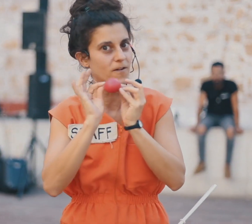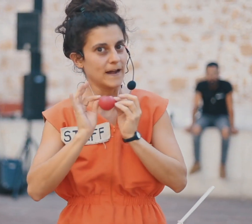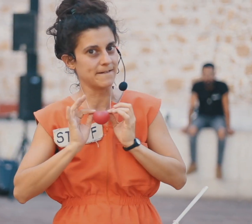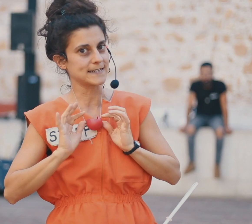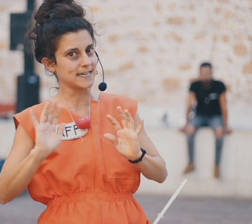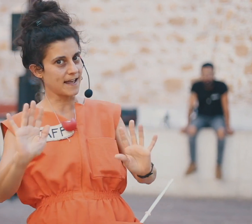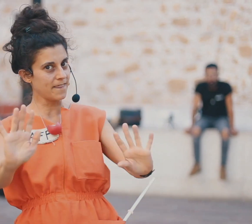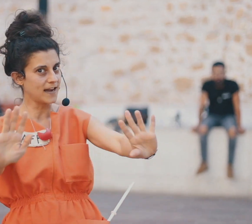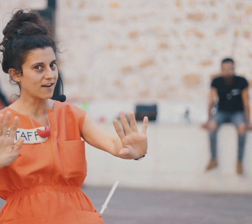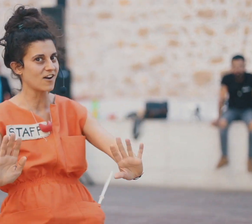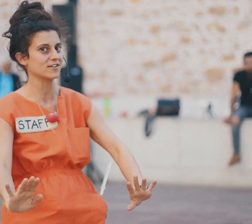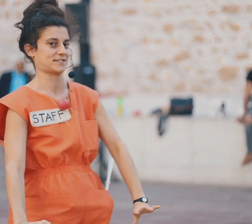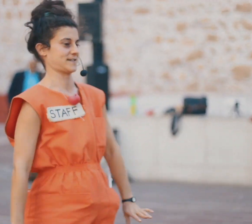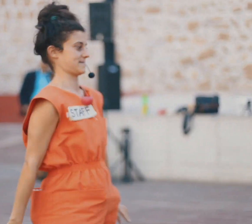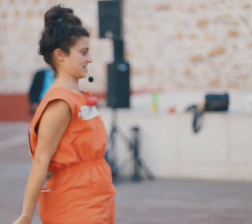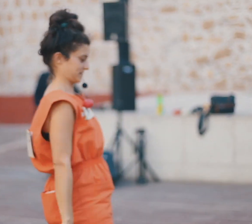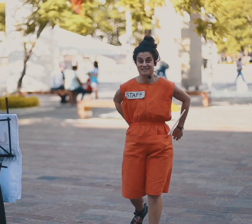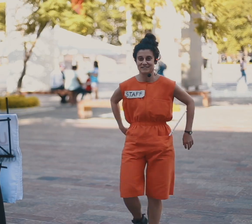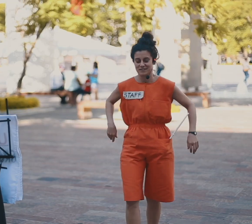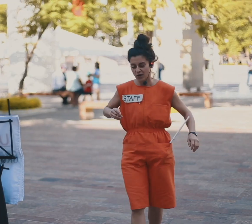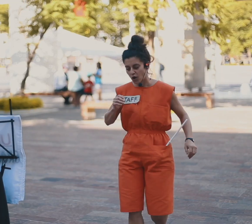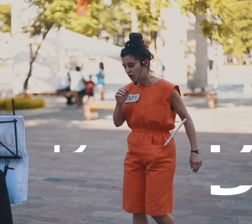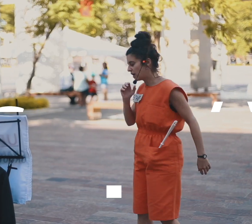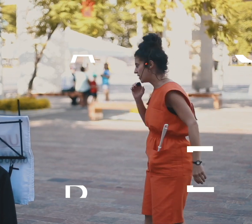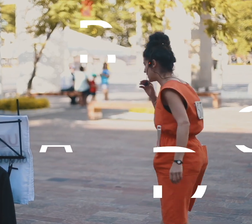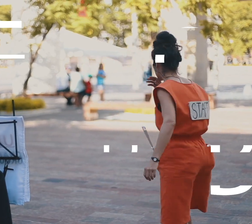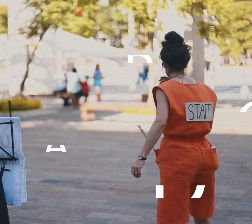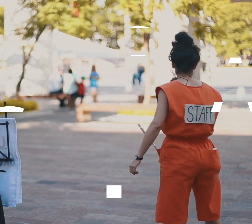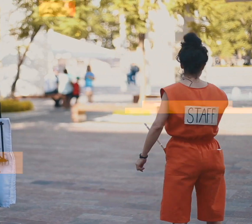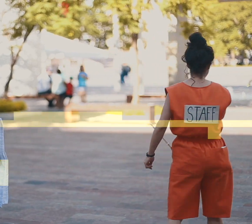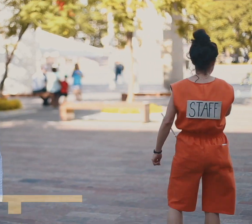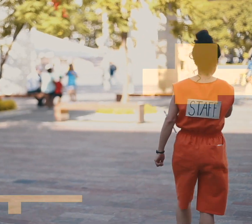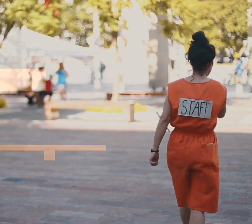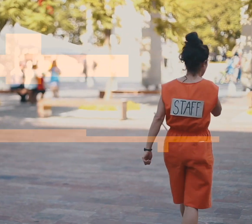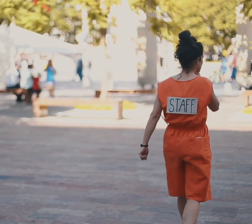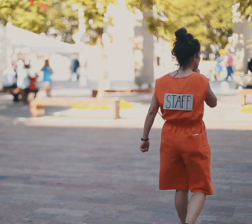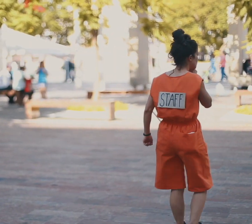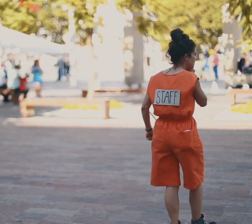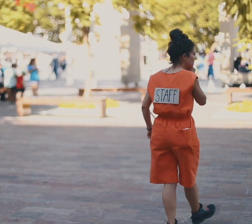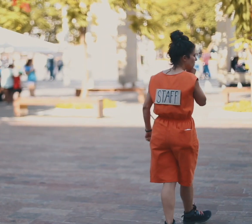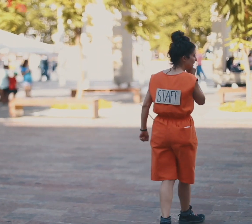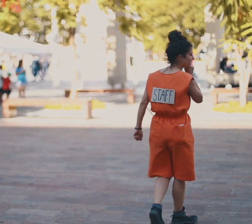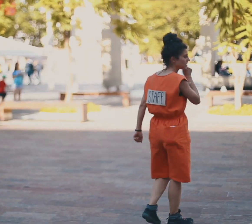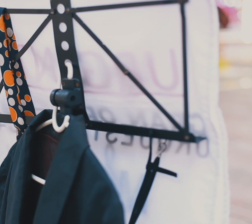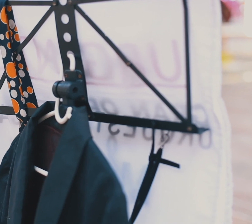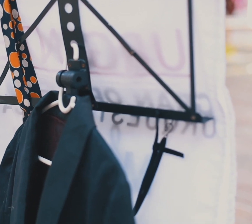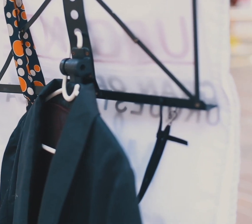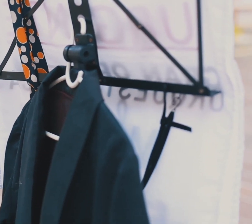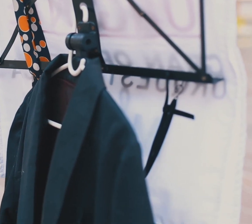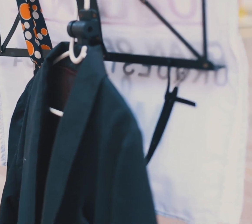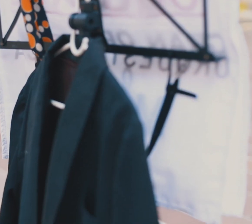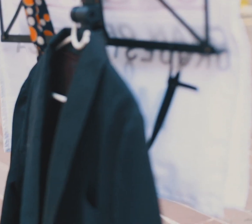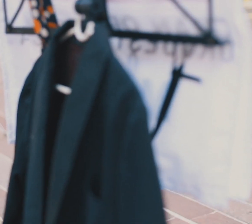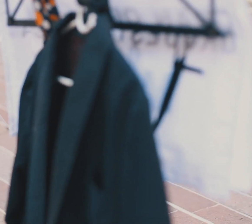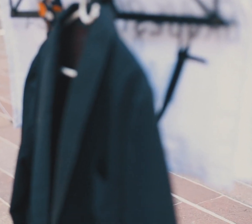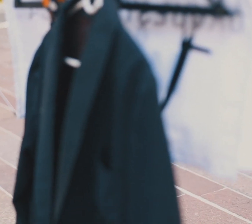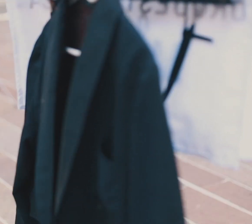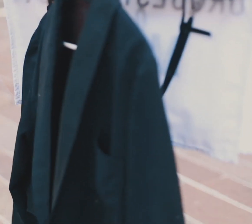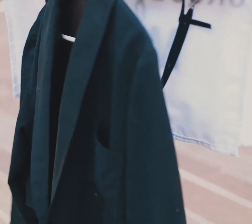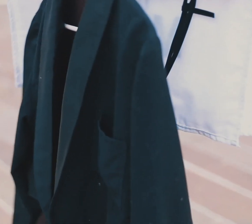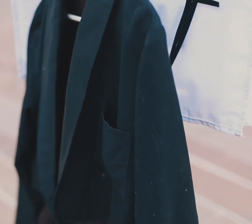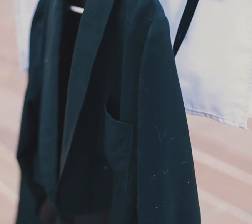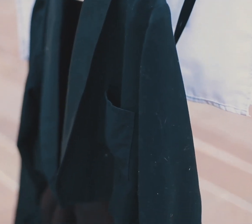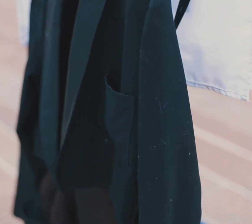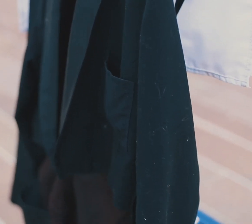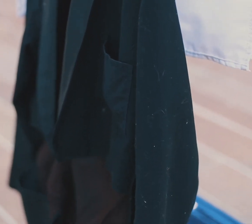toda esa convención, ¿no? Porque hay veces que te encontrás en calle totalmente despojada, que no hay nada, no hay ni una banca, ¿no? Y